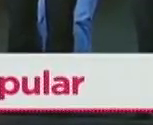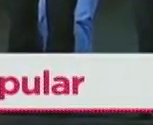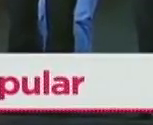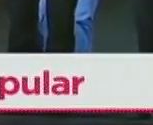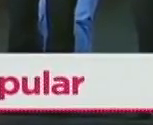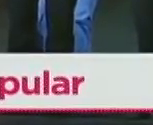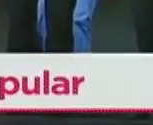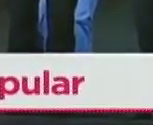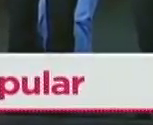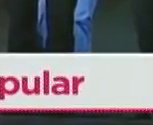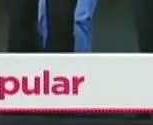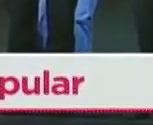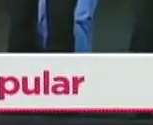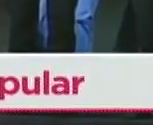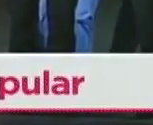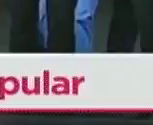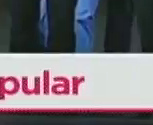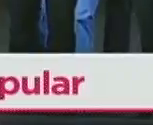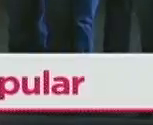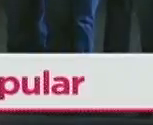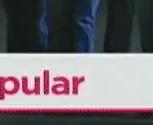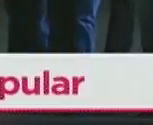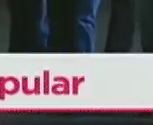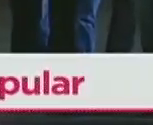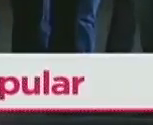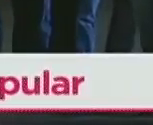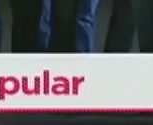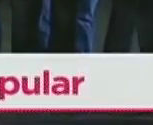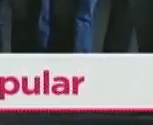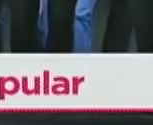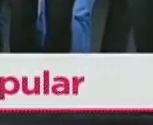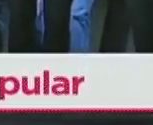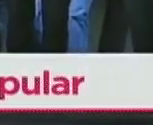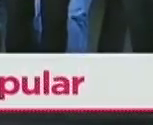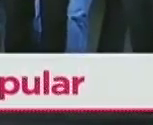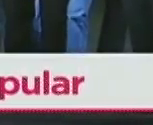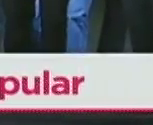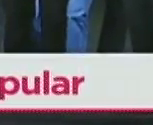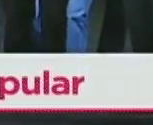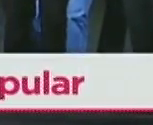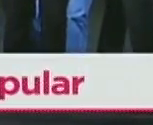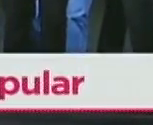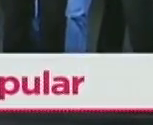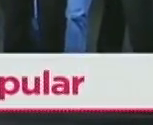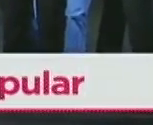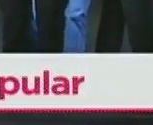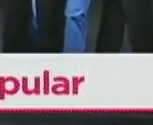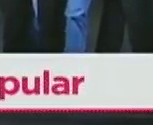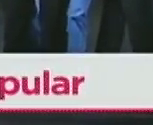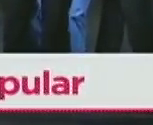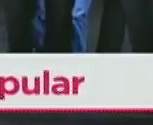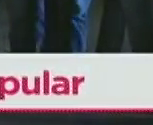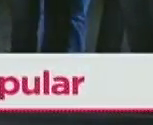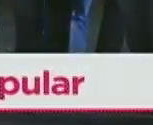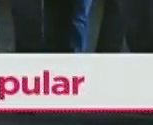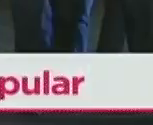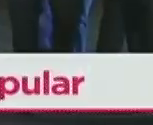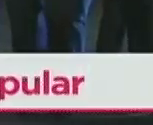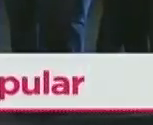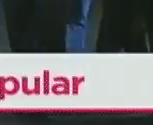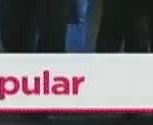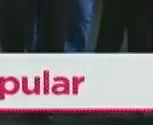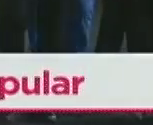primera combatiente, el primer vicepresidente del Partido Socialista Unido de Venezuela, el presidente ejecutivo de la República Bolivariana,